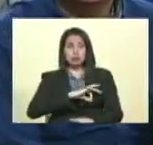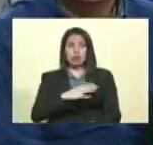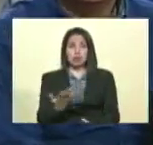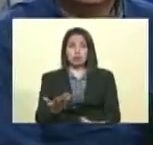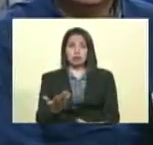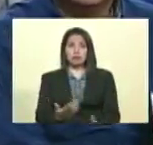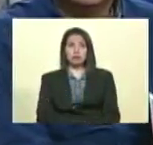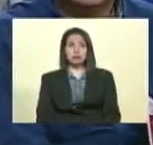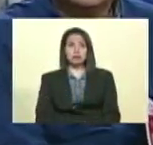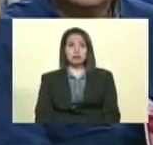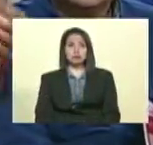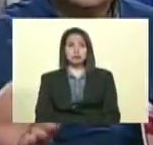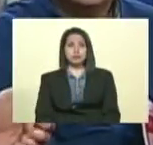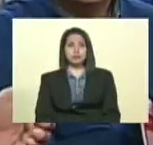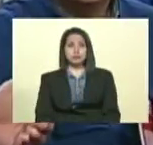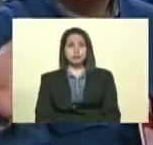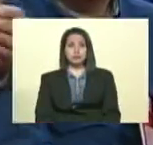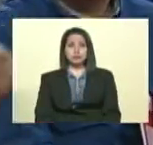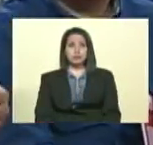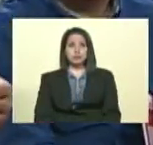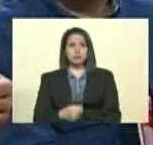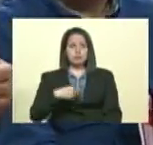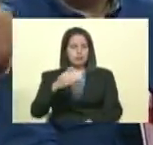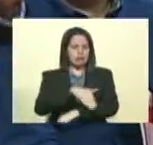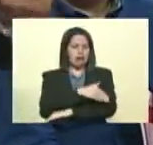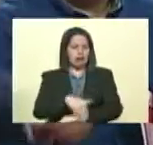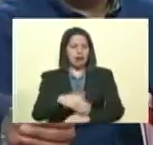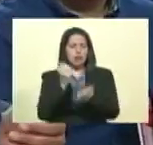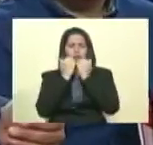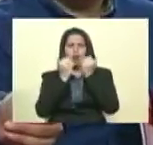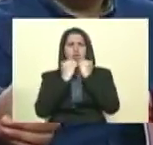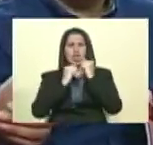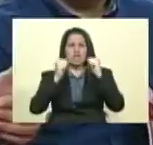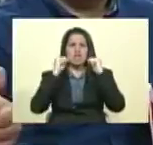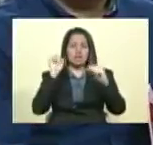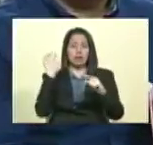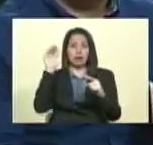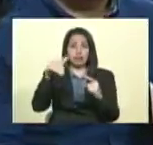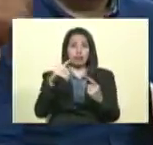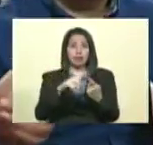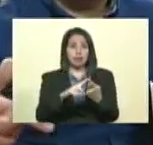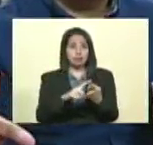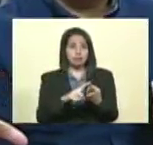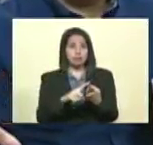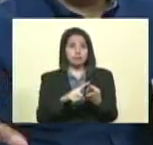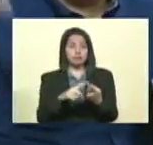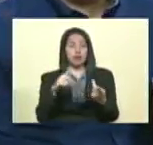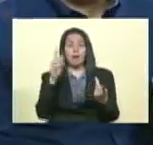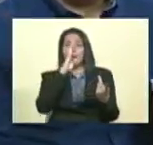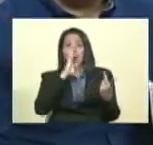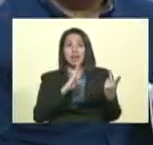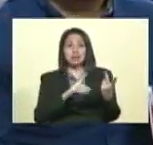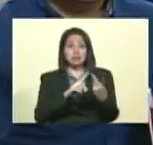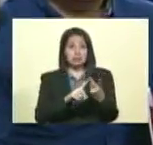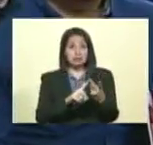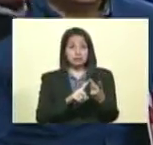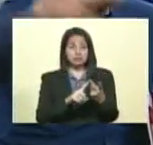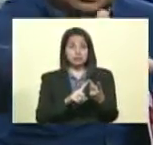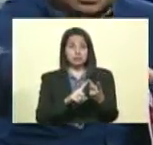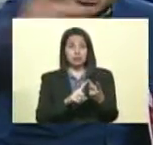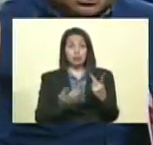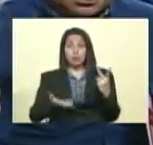económicos. Están en la calle y protestando en Argentina, en Brasil, y es bueno